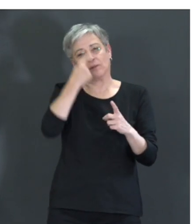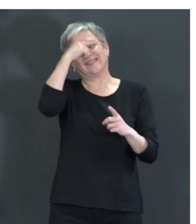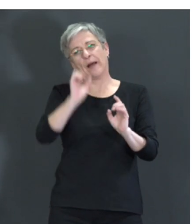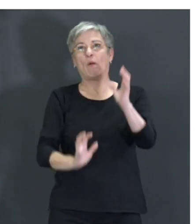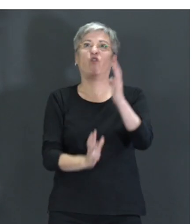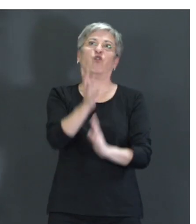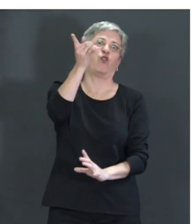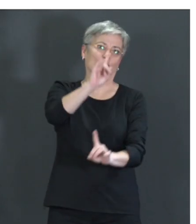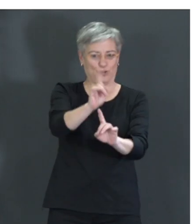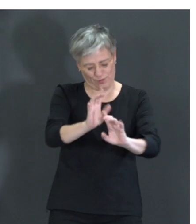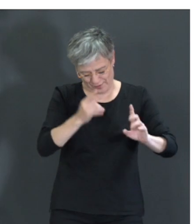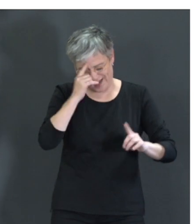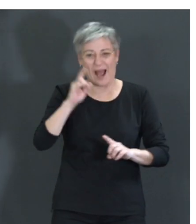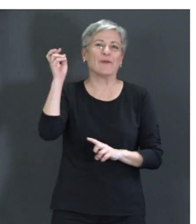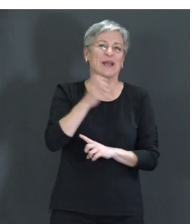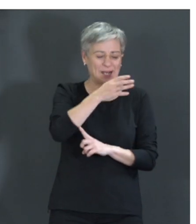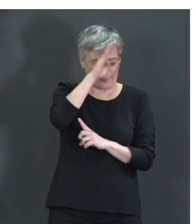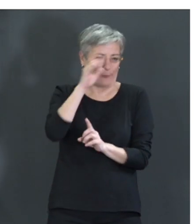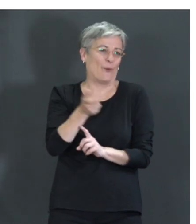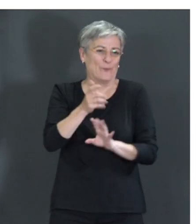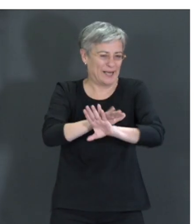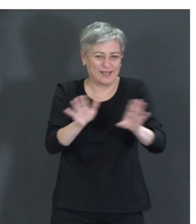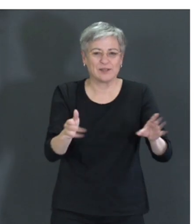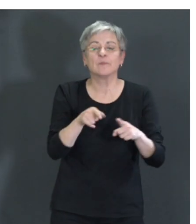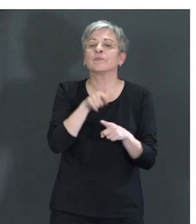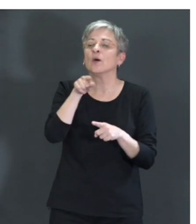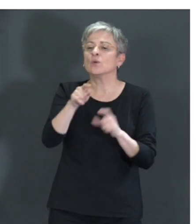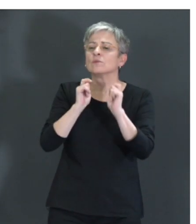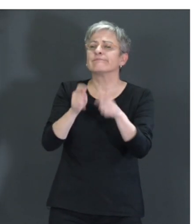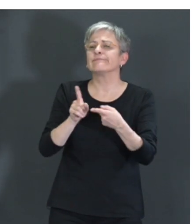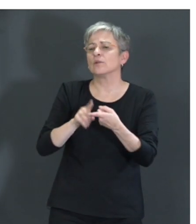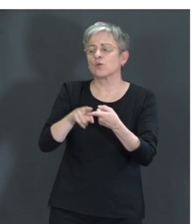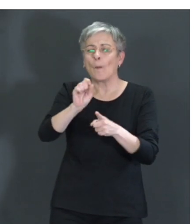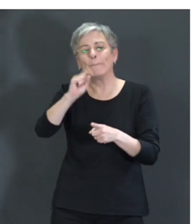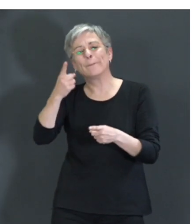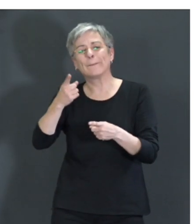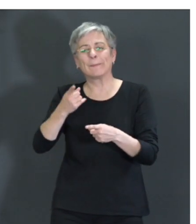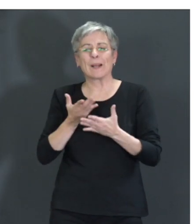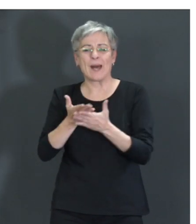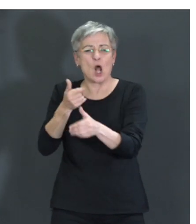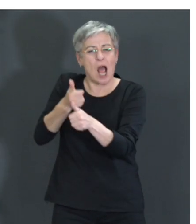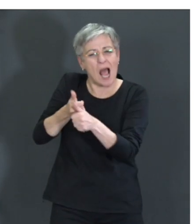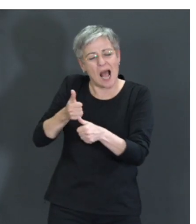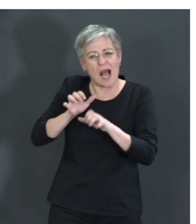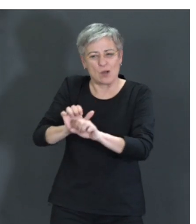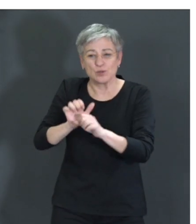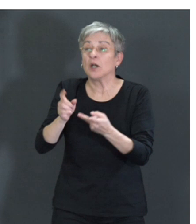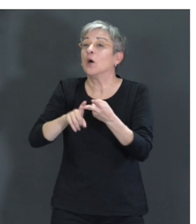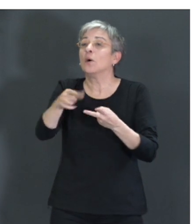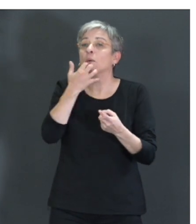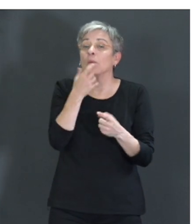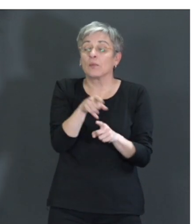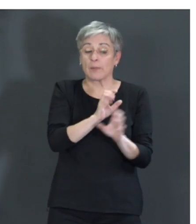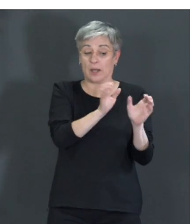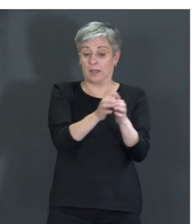la cosa se hace grande, ya vendrán los bomberos. Tú te ocuparás de hacer primeros auxilios. Pues todo ese equipo, obviamente, aquellas personas